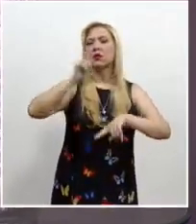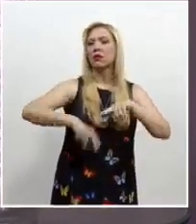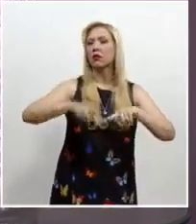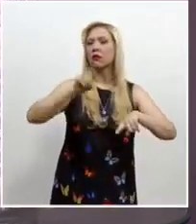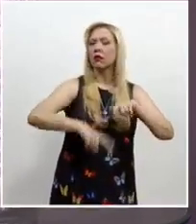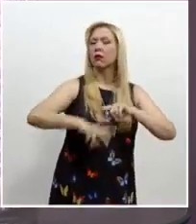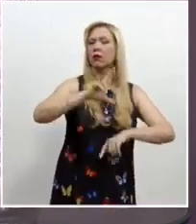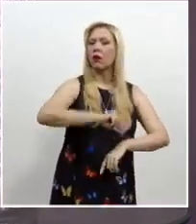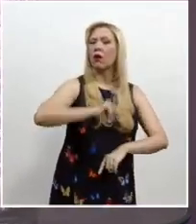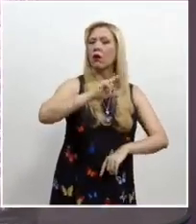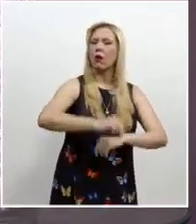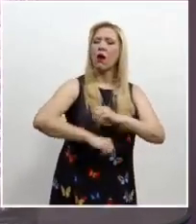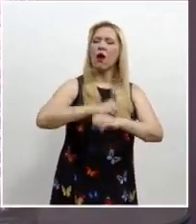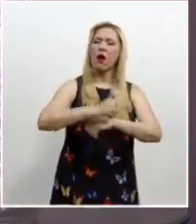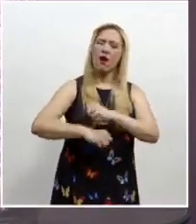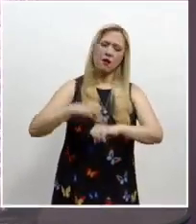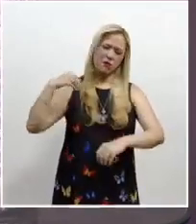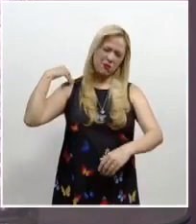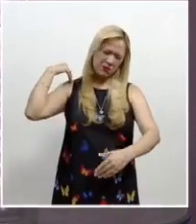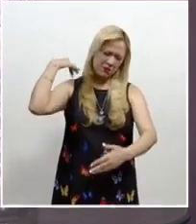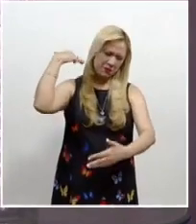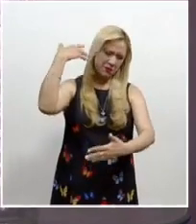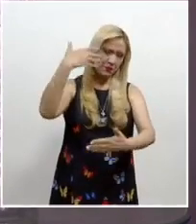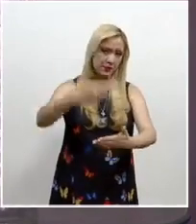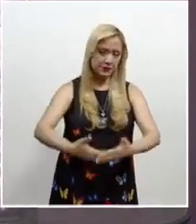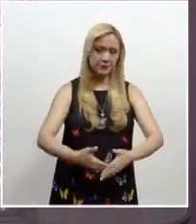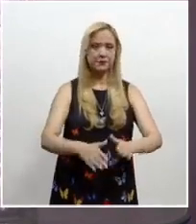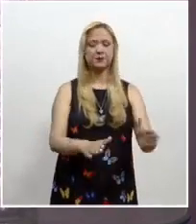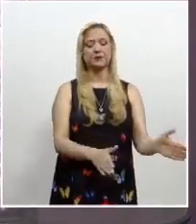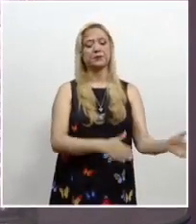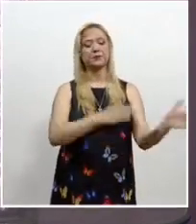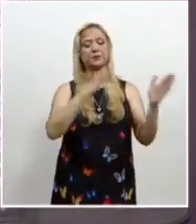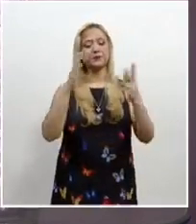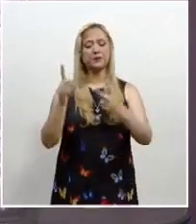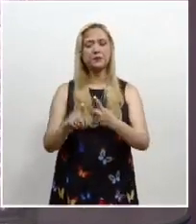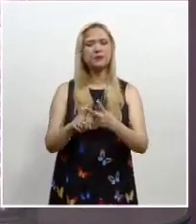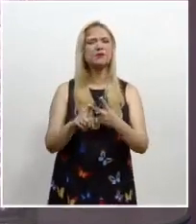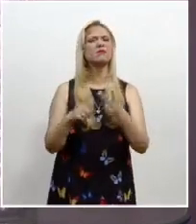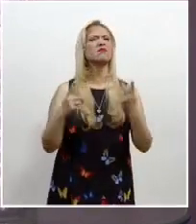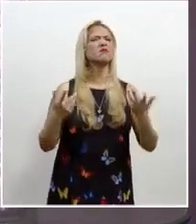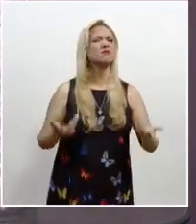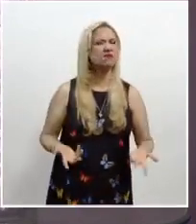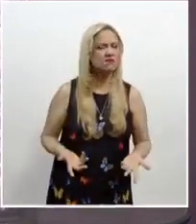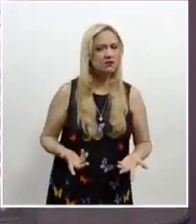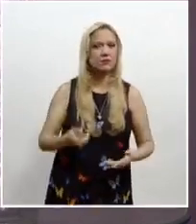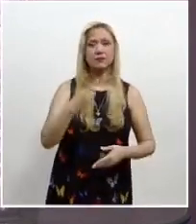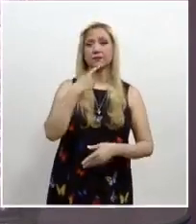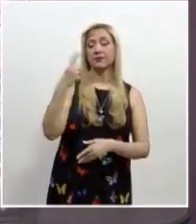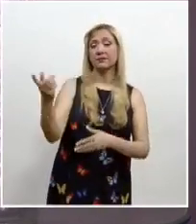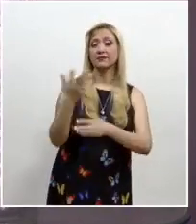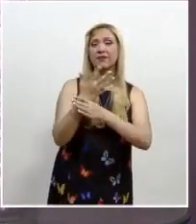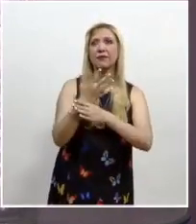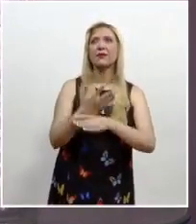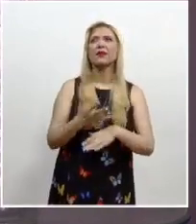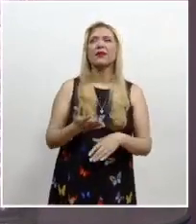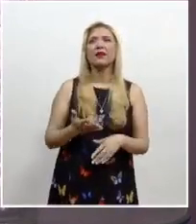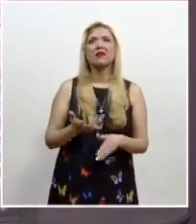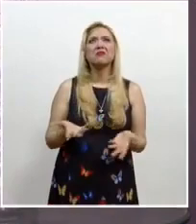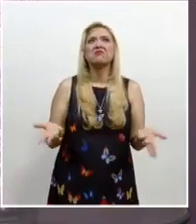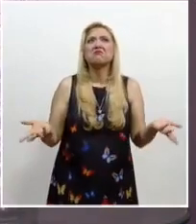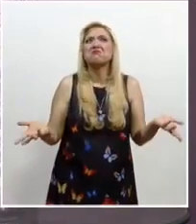negado durante muchísimo tiempo. La otra cosa tiene que ver con lo que tú decías, o sea, ¿qué